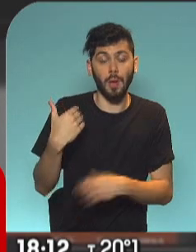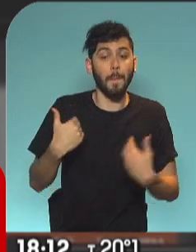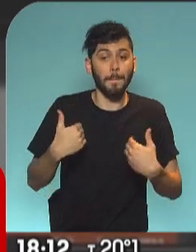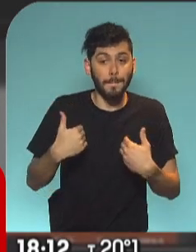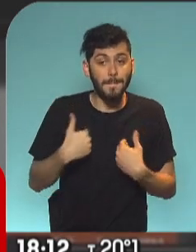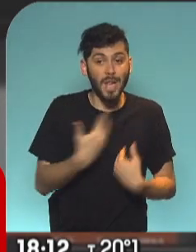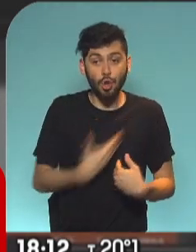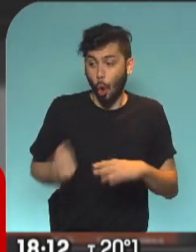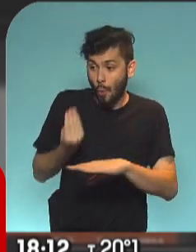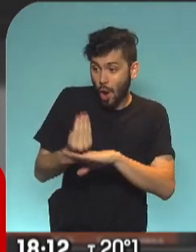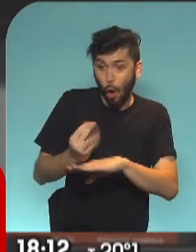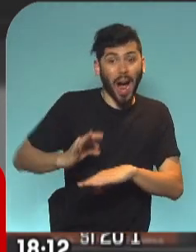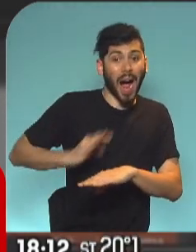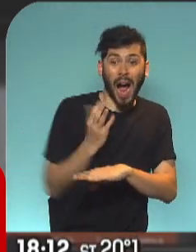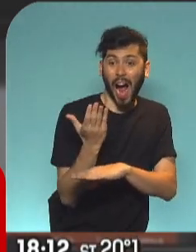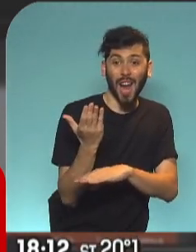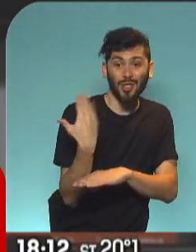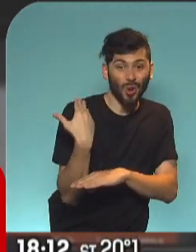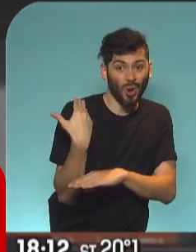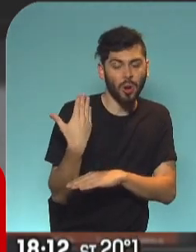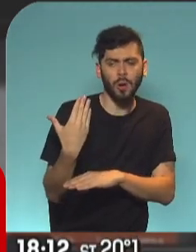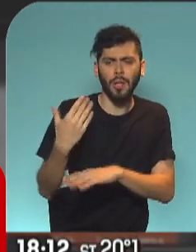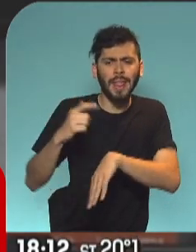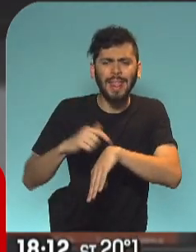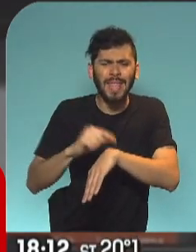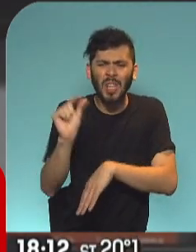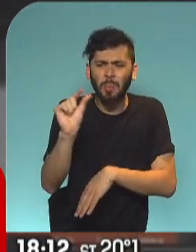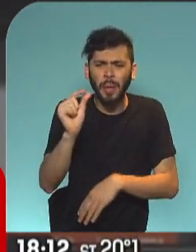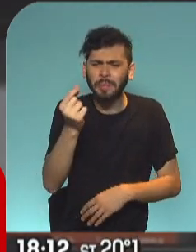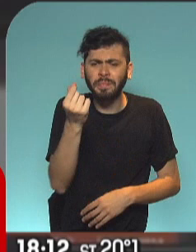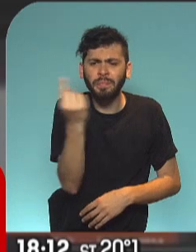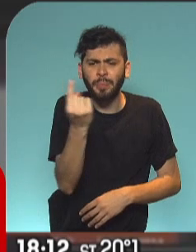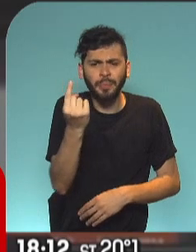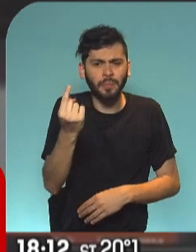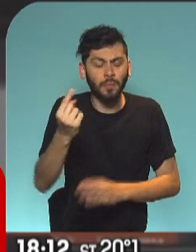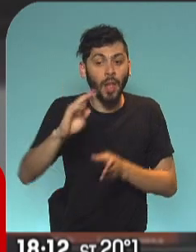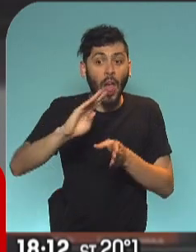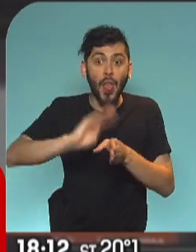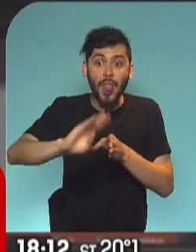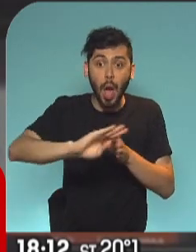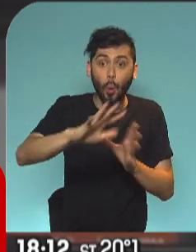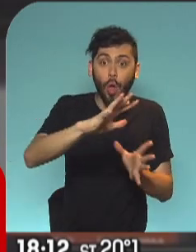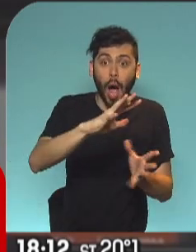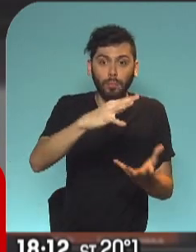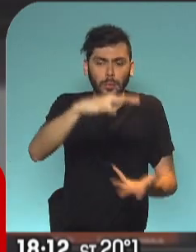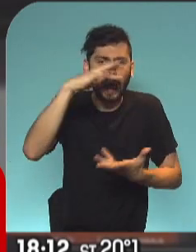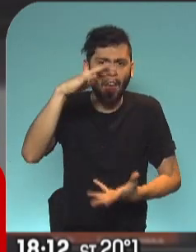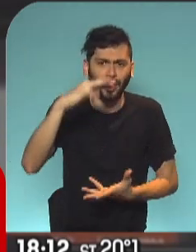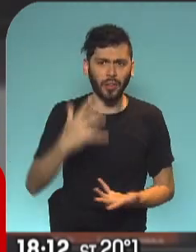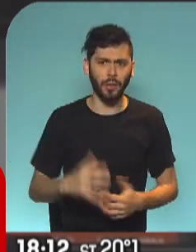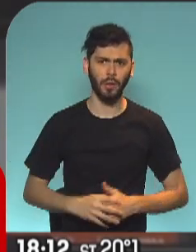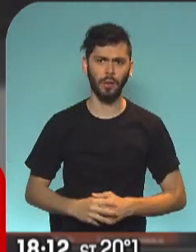llegada mía al gobierno, en muy poco tiempo había contraído una deuda enorme.